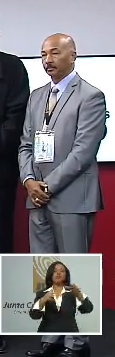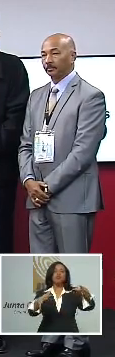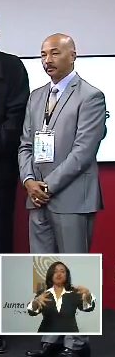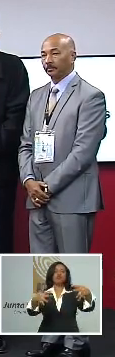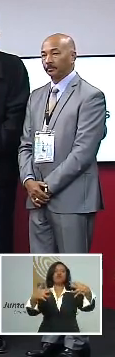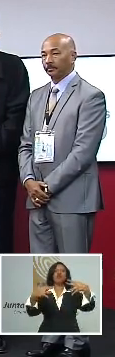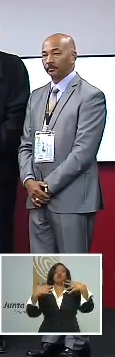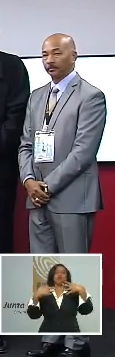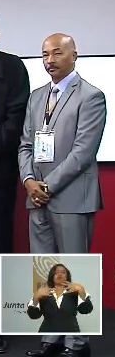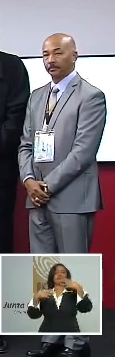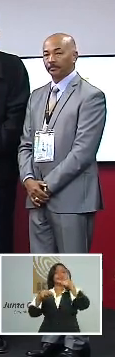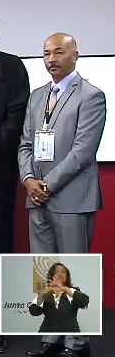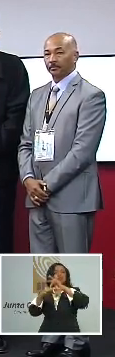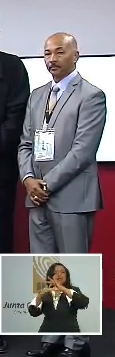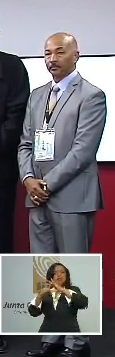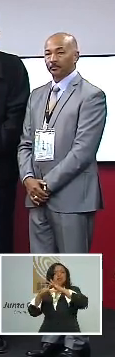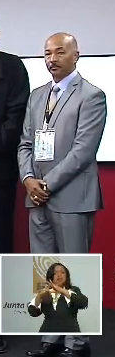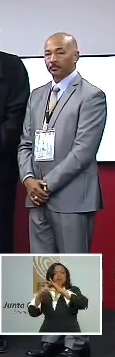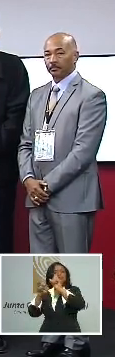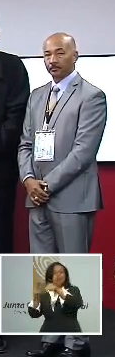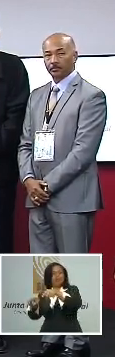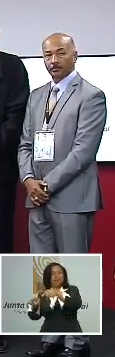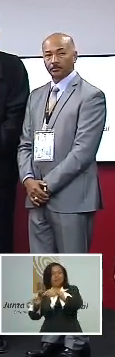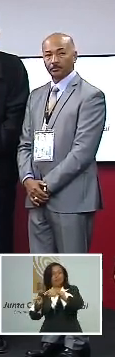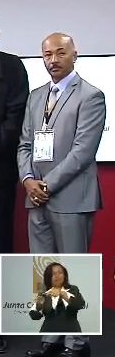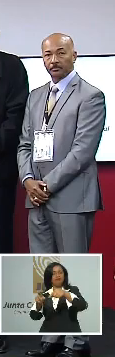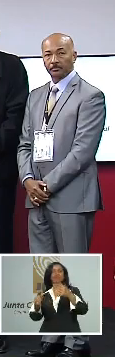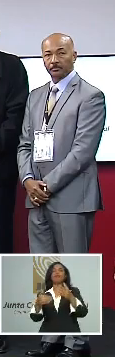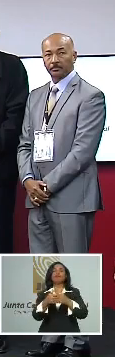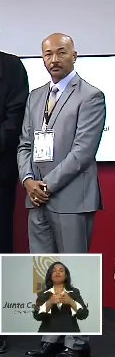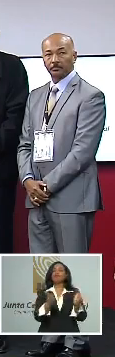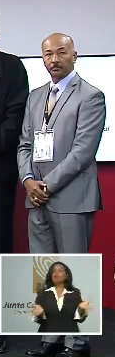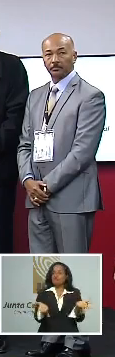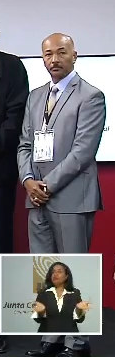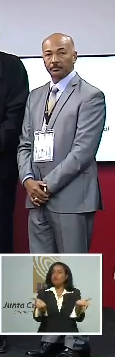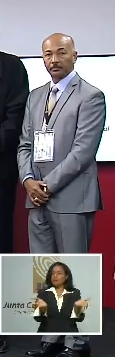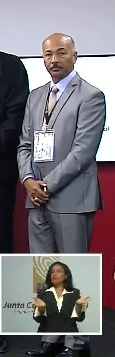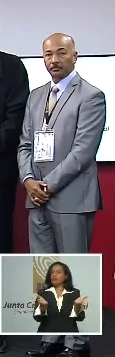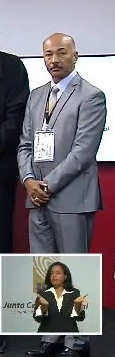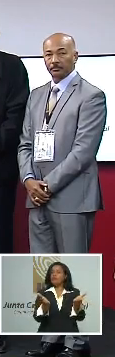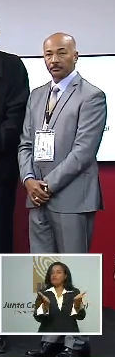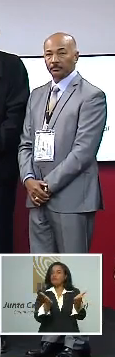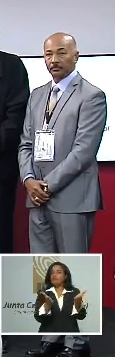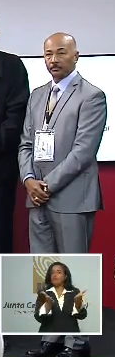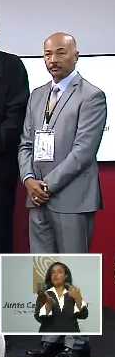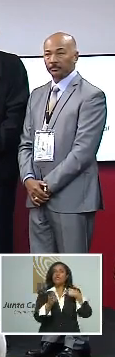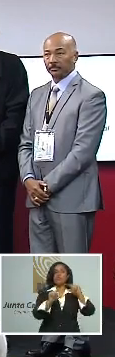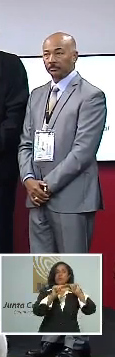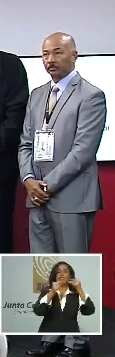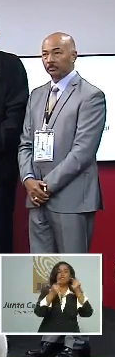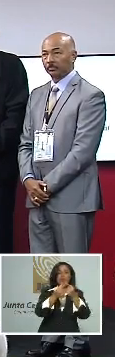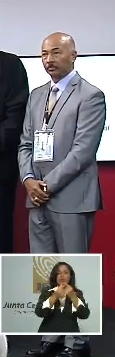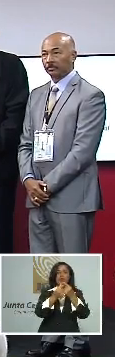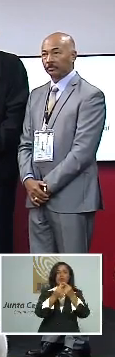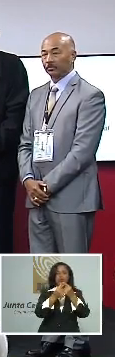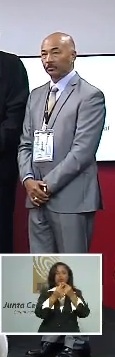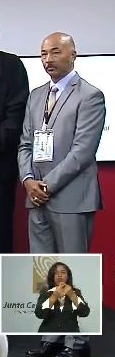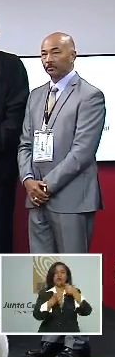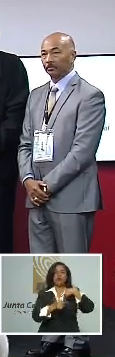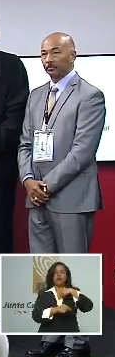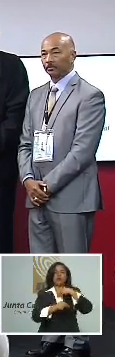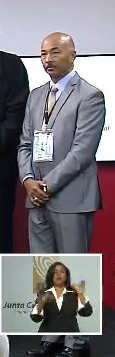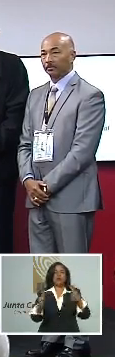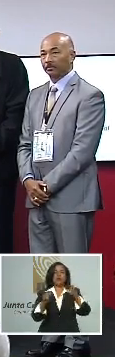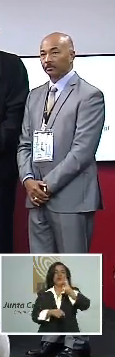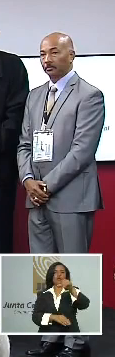derecho de elegir. Por eso es una motivación que sale de la Comisión y también sale de la